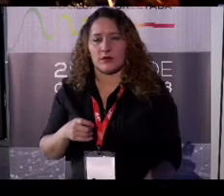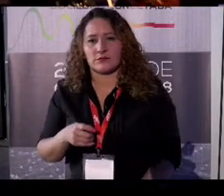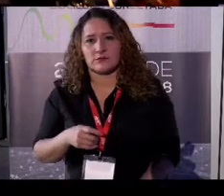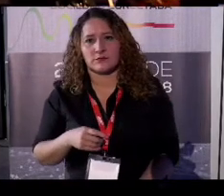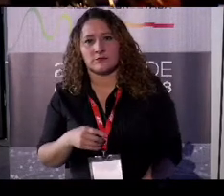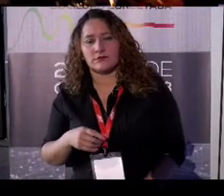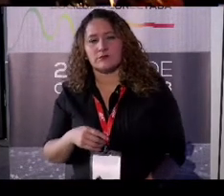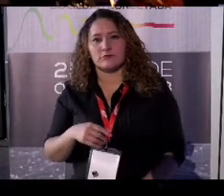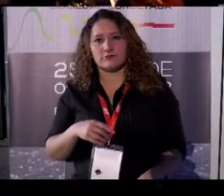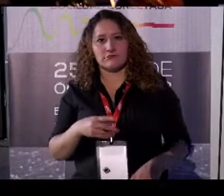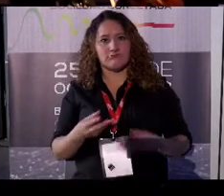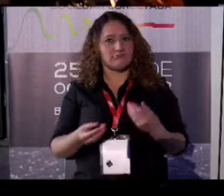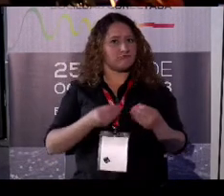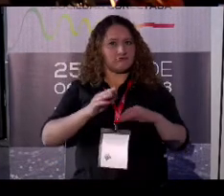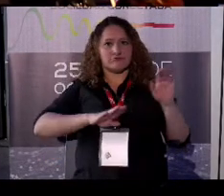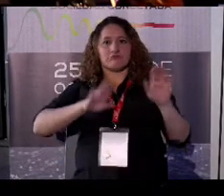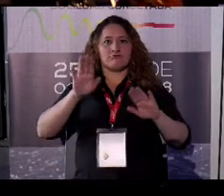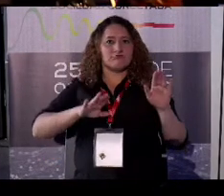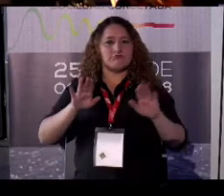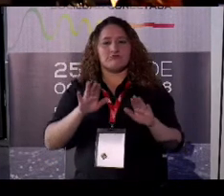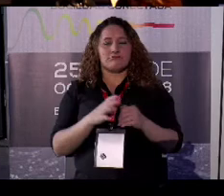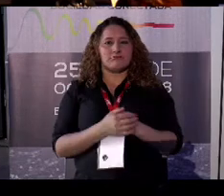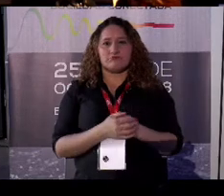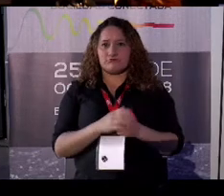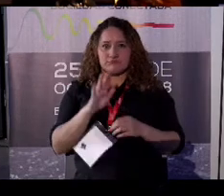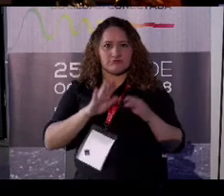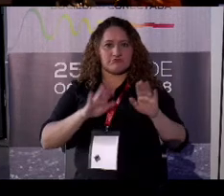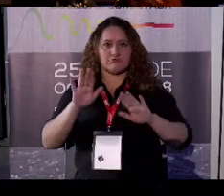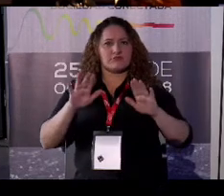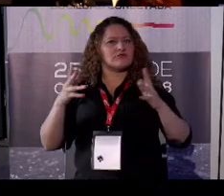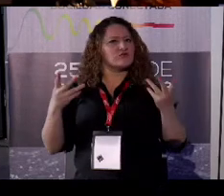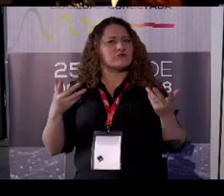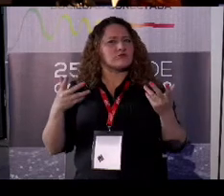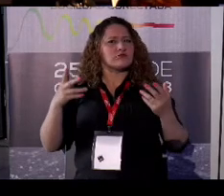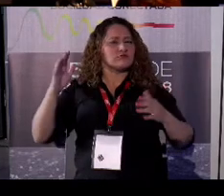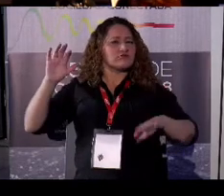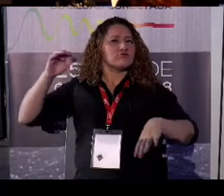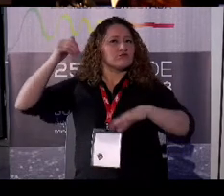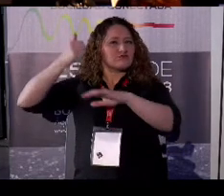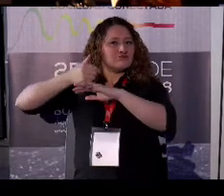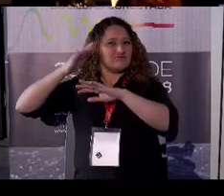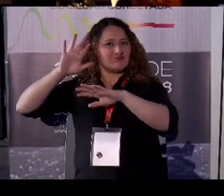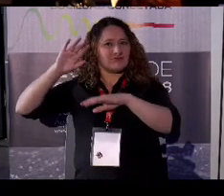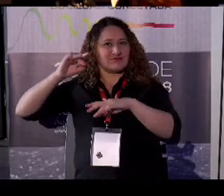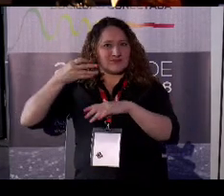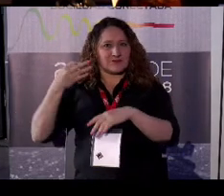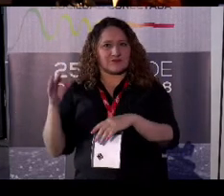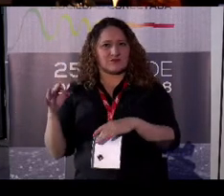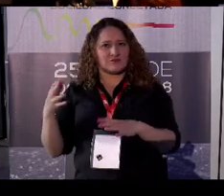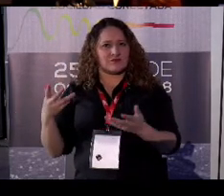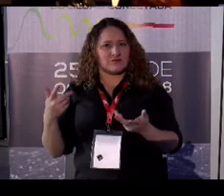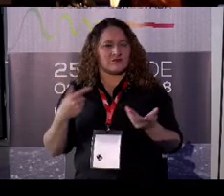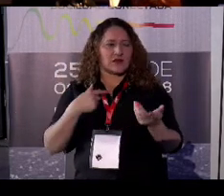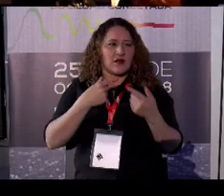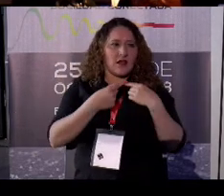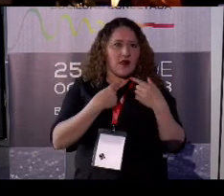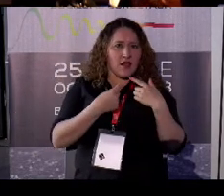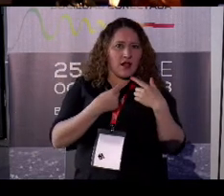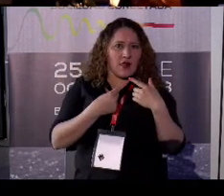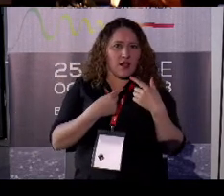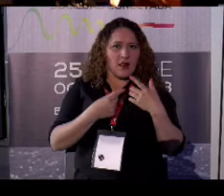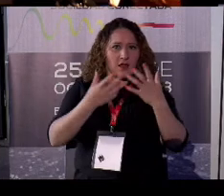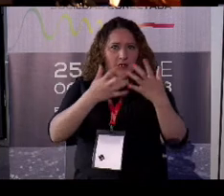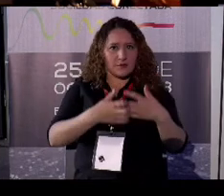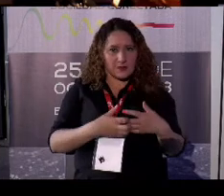se hicieron subastas. La autoridad francesa decidió negociar con los